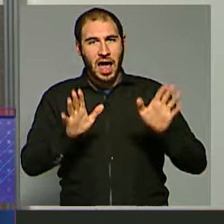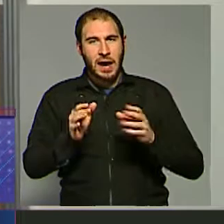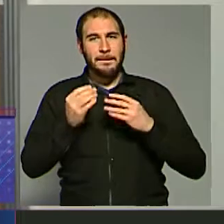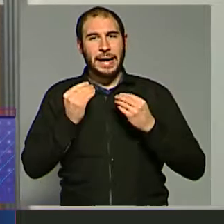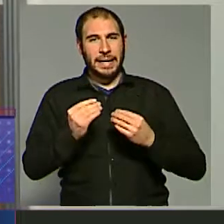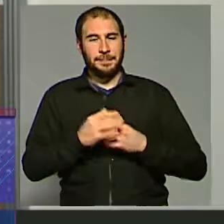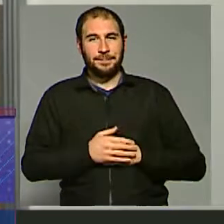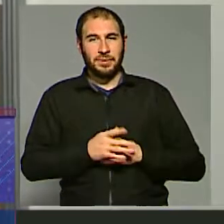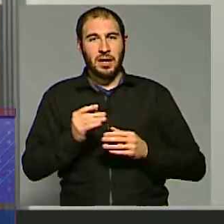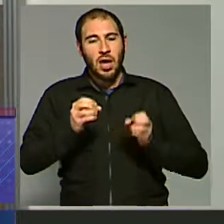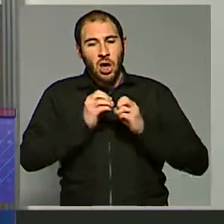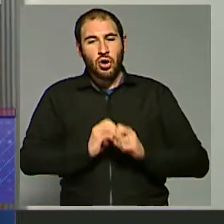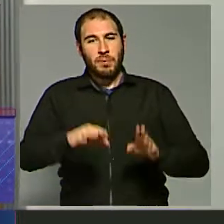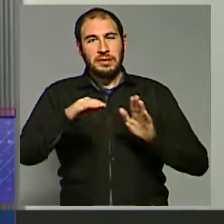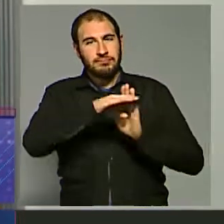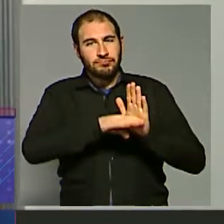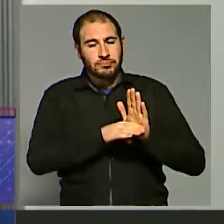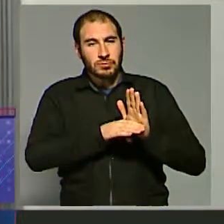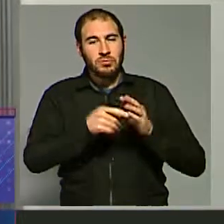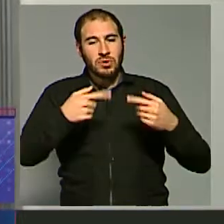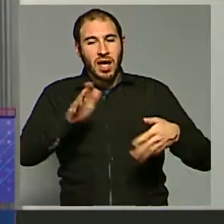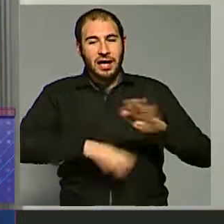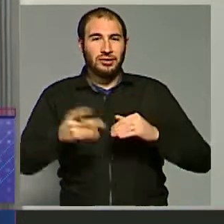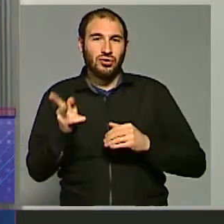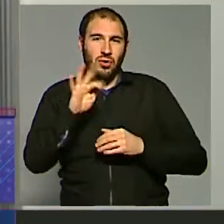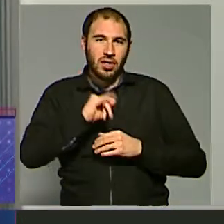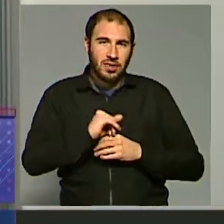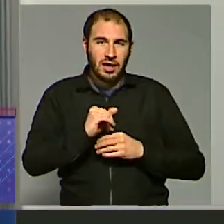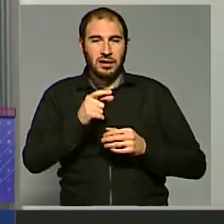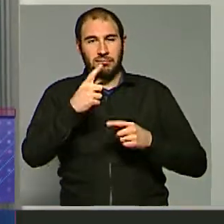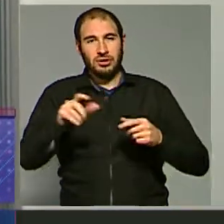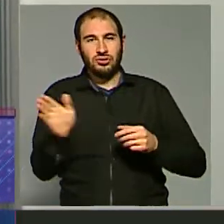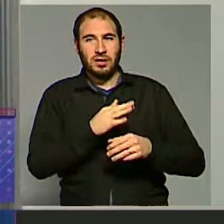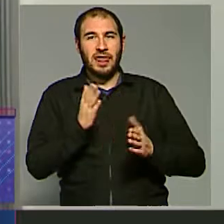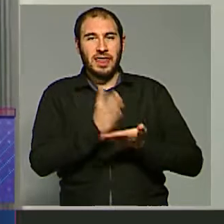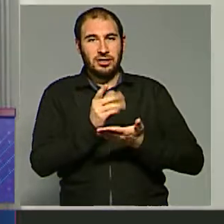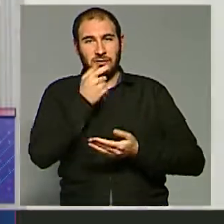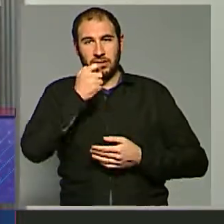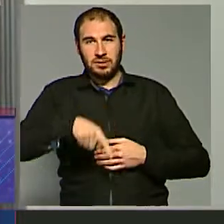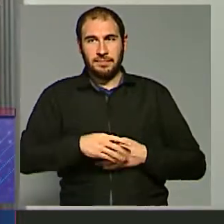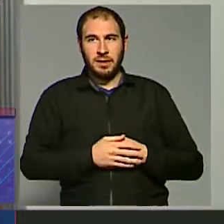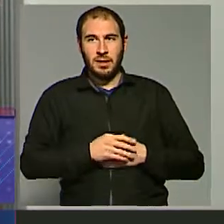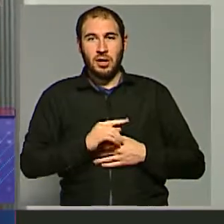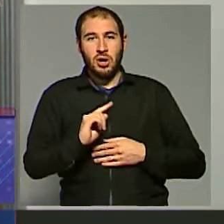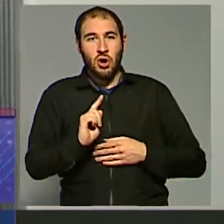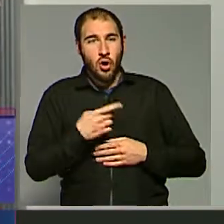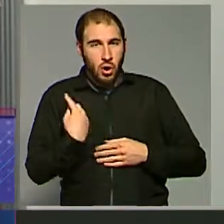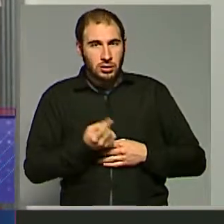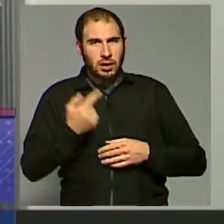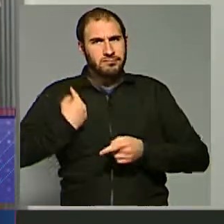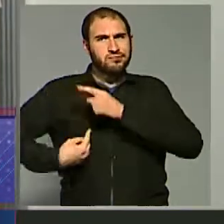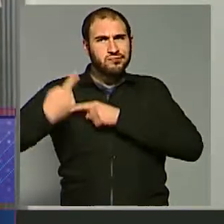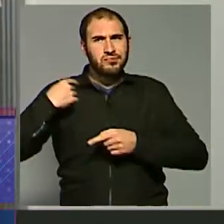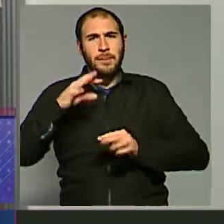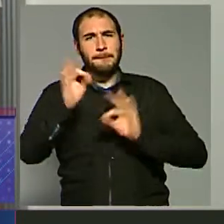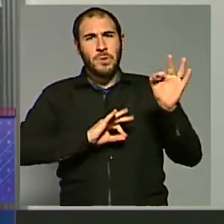para aplicar en la práctica cotidiana para todos los operadores del derecho de Mendoza. Nosotros tenemos una larga historia con